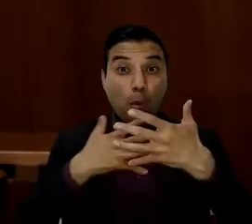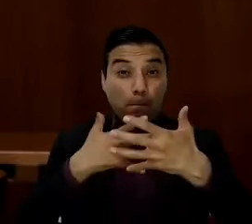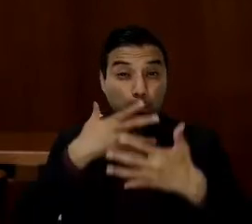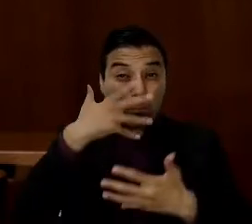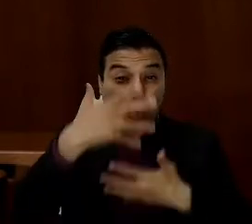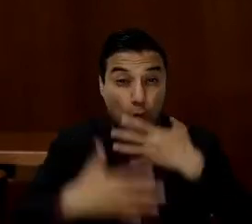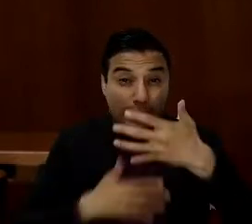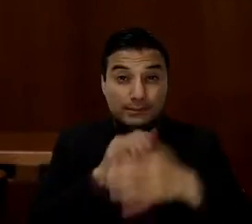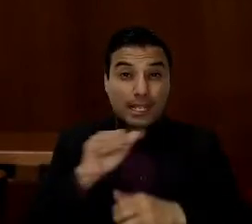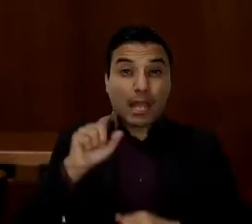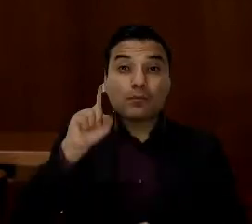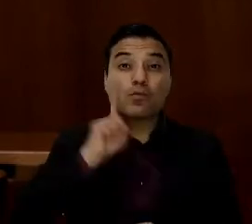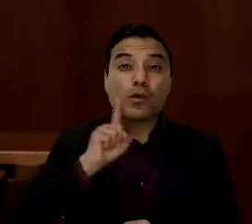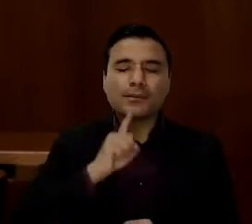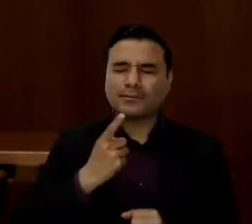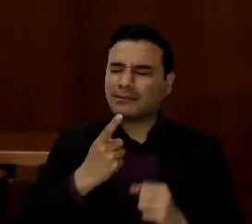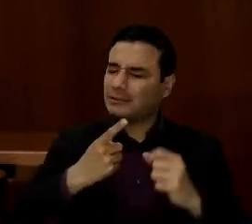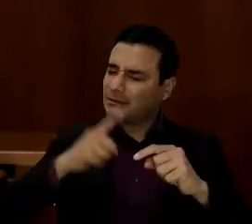queremos procedimientos